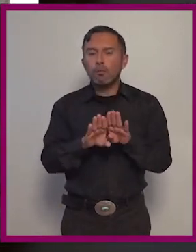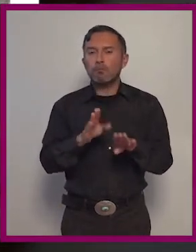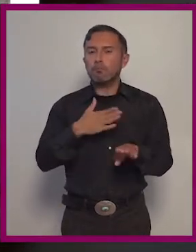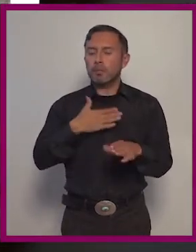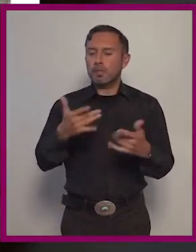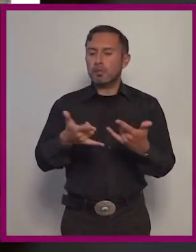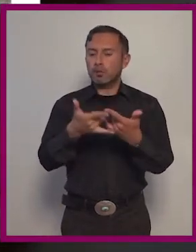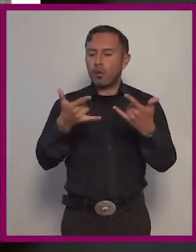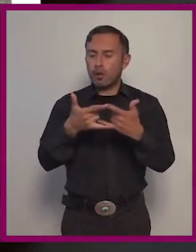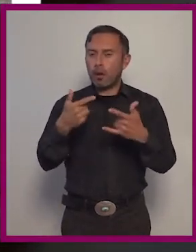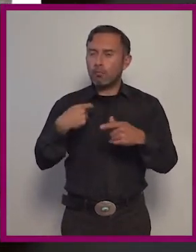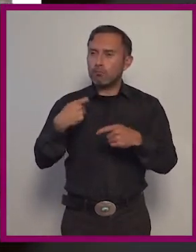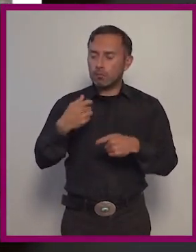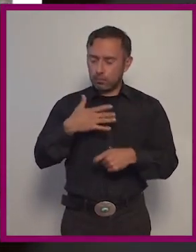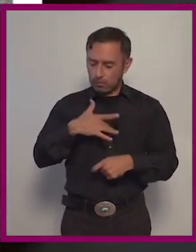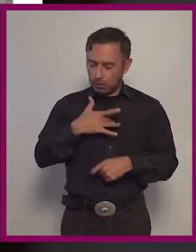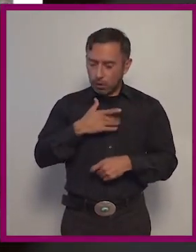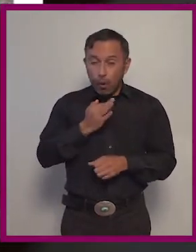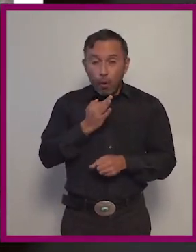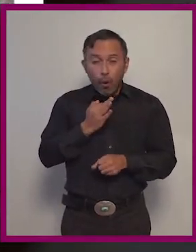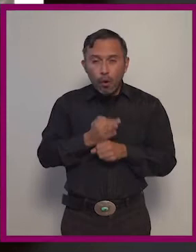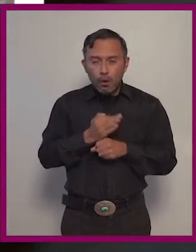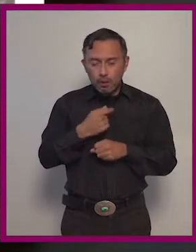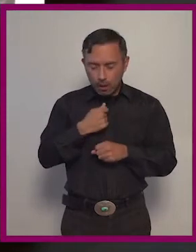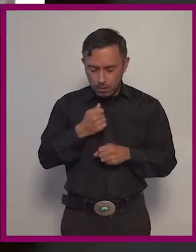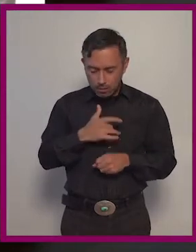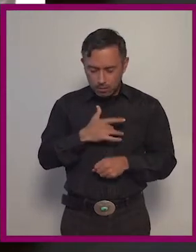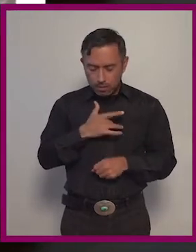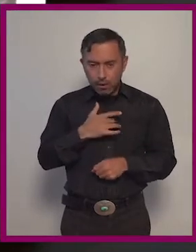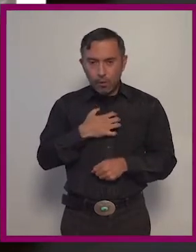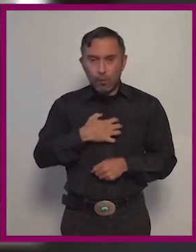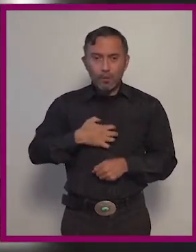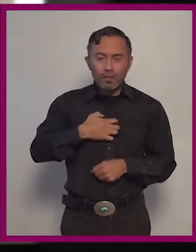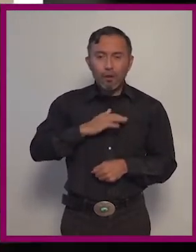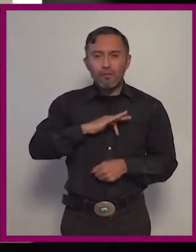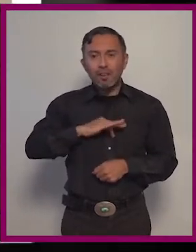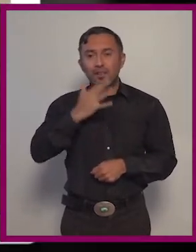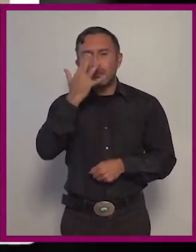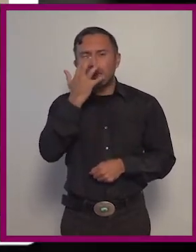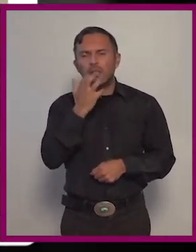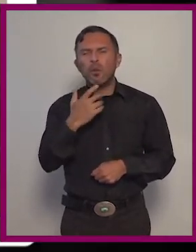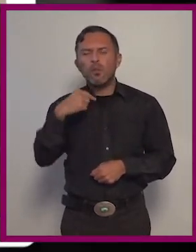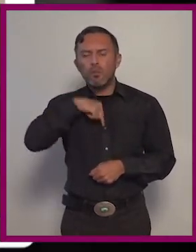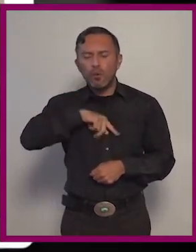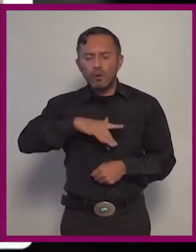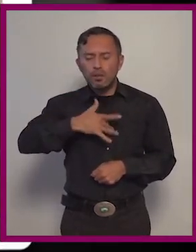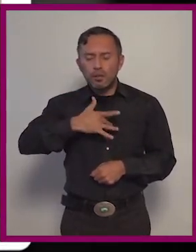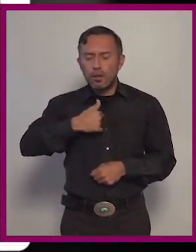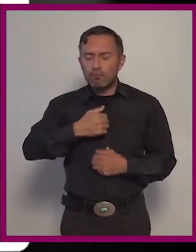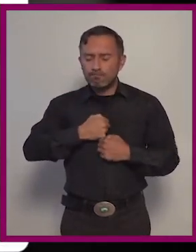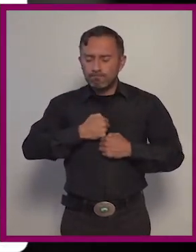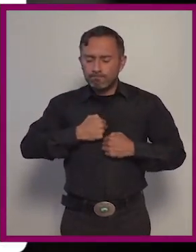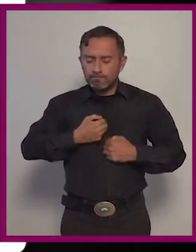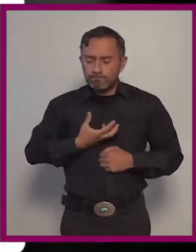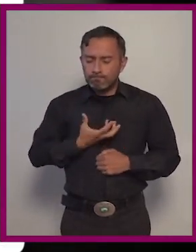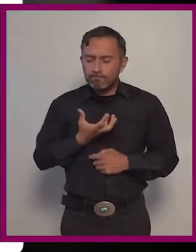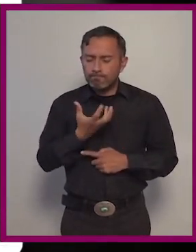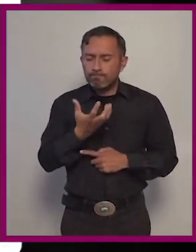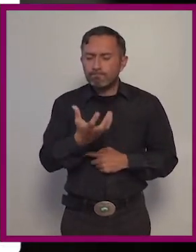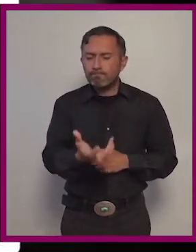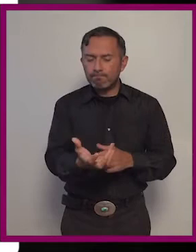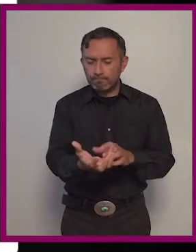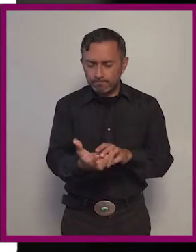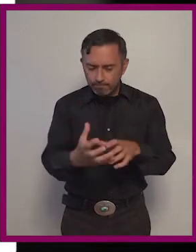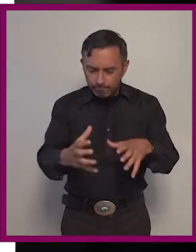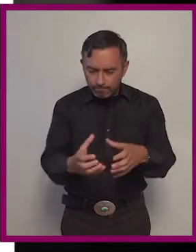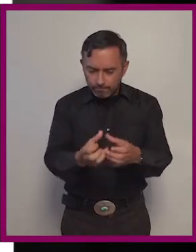historia y de cómo te sientes en ese momento que estás elaborando una pieza, ¿no? Tú dices, ¿qué puedo